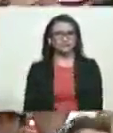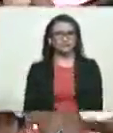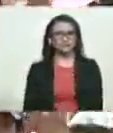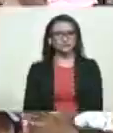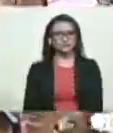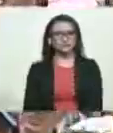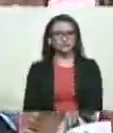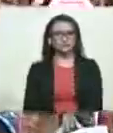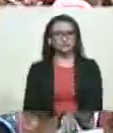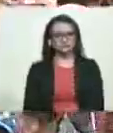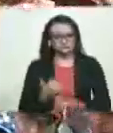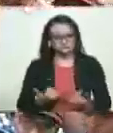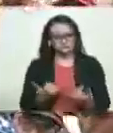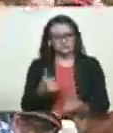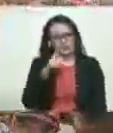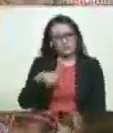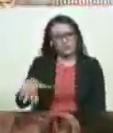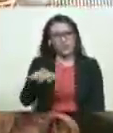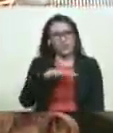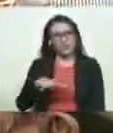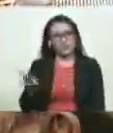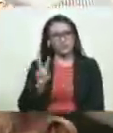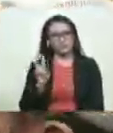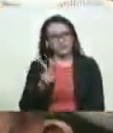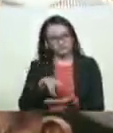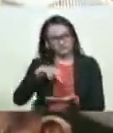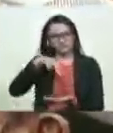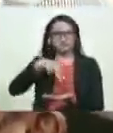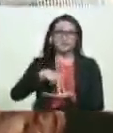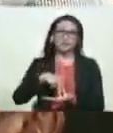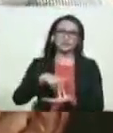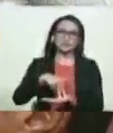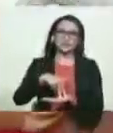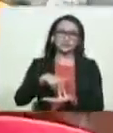aquí está el pueblo de venezuela de pie